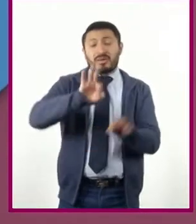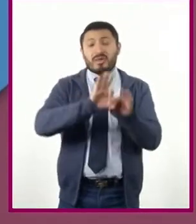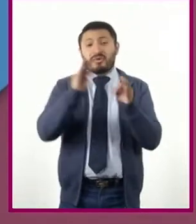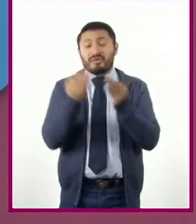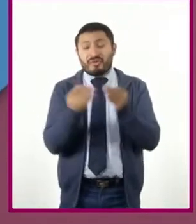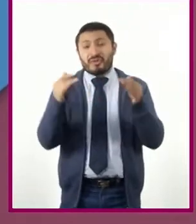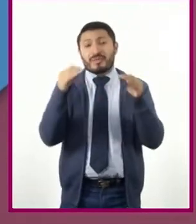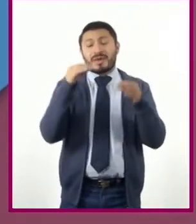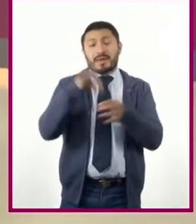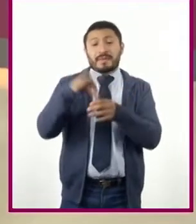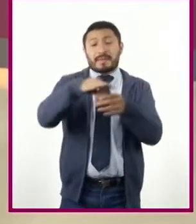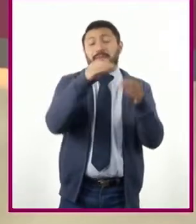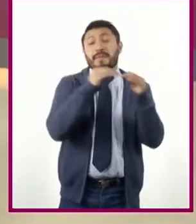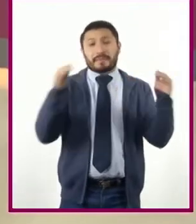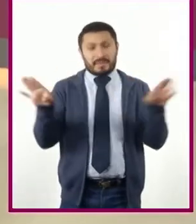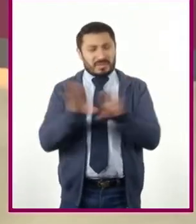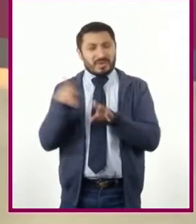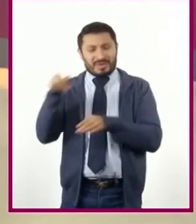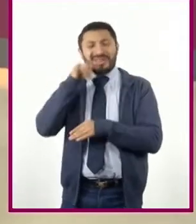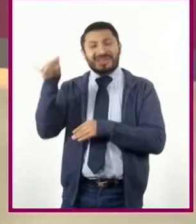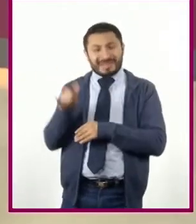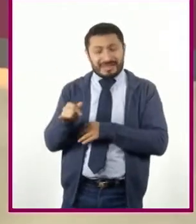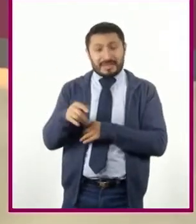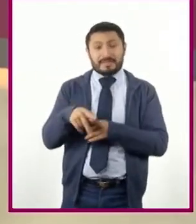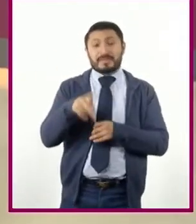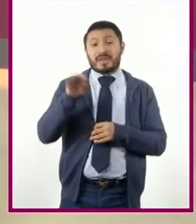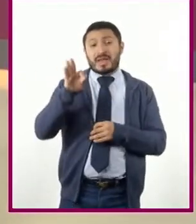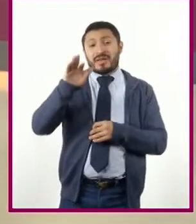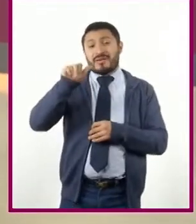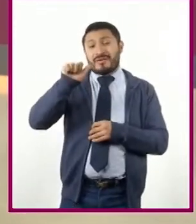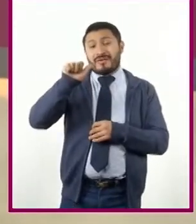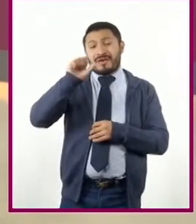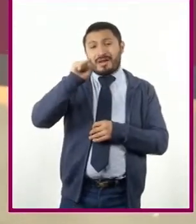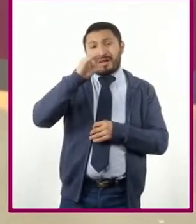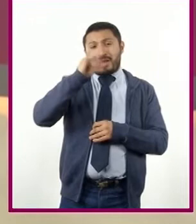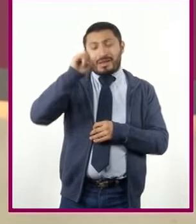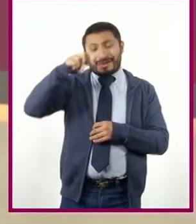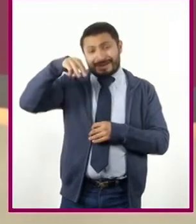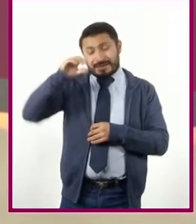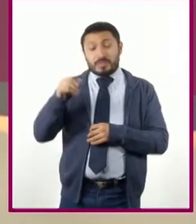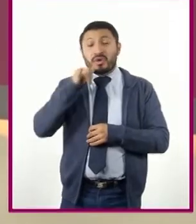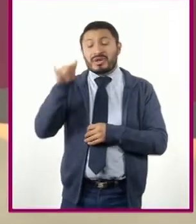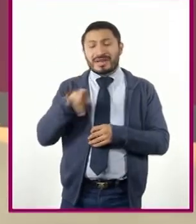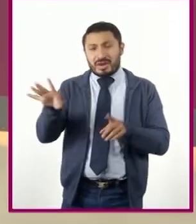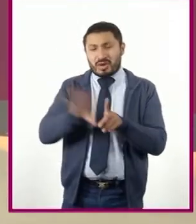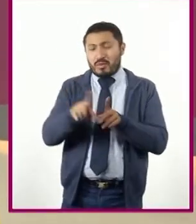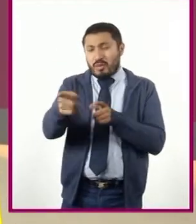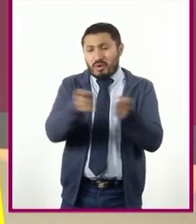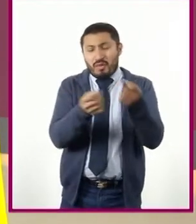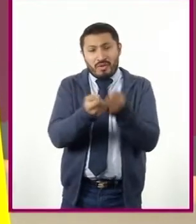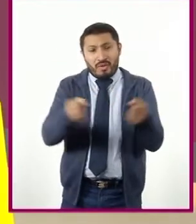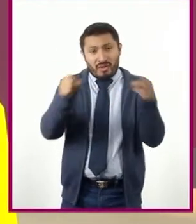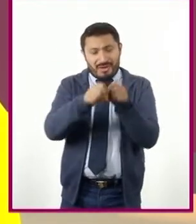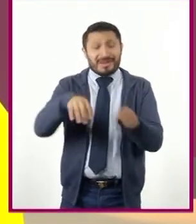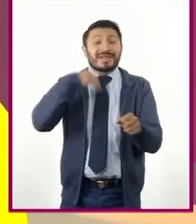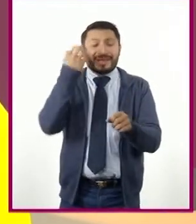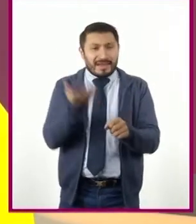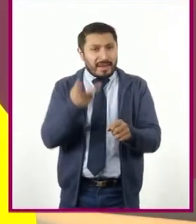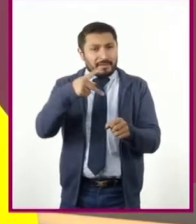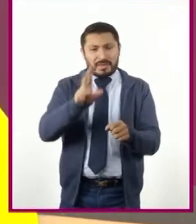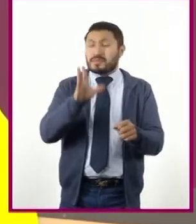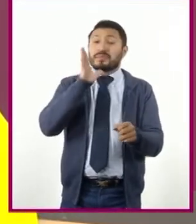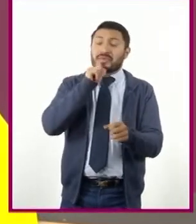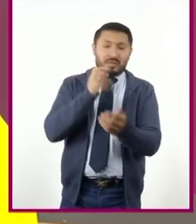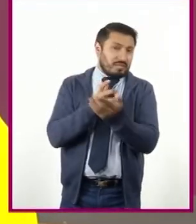líder italiano. Aunque el fascismo italiano intentó controlar a la sociedad, no alcanzó los excesos